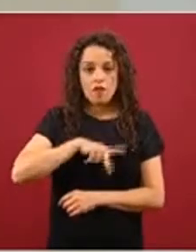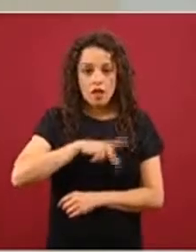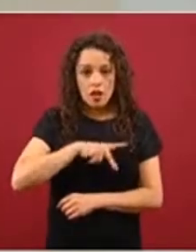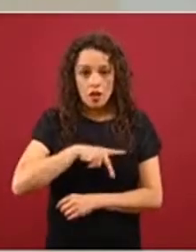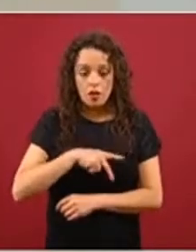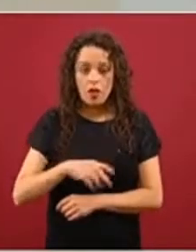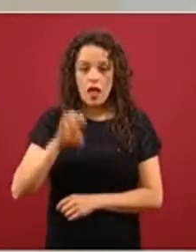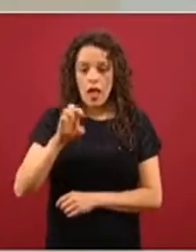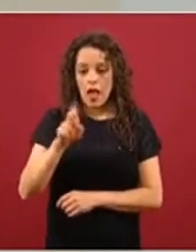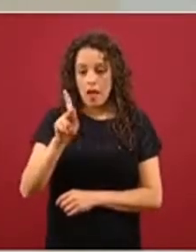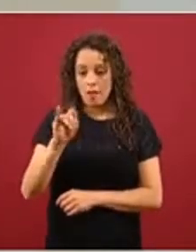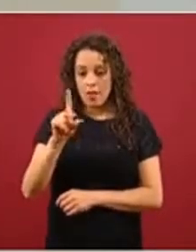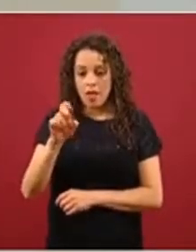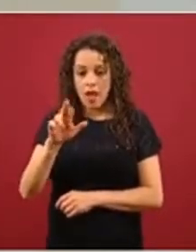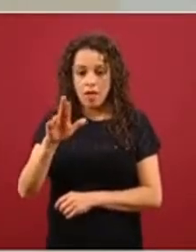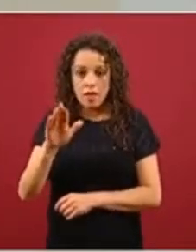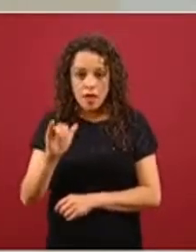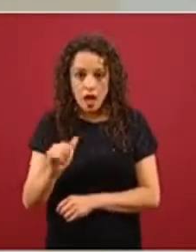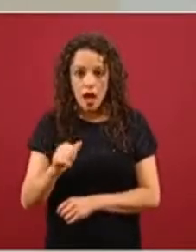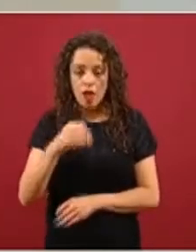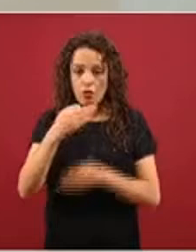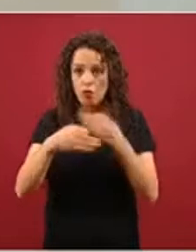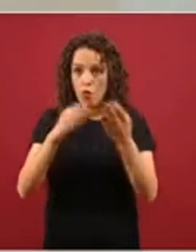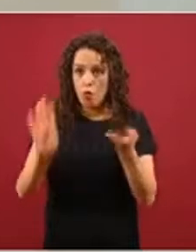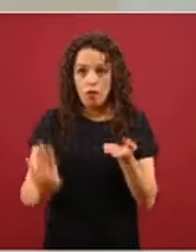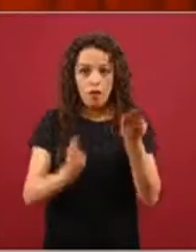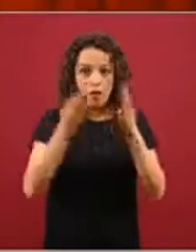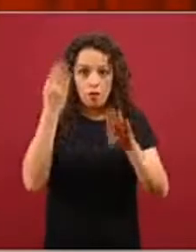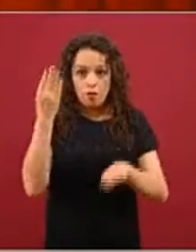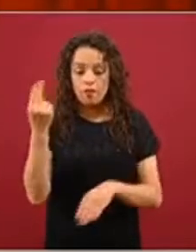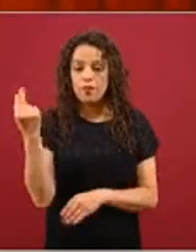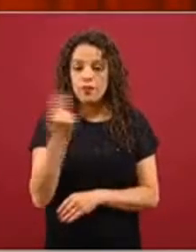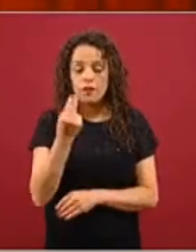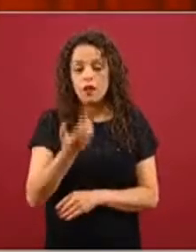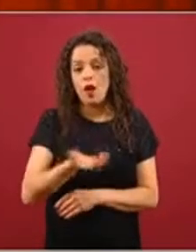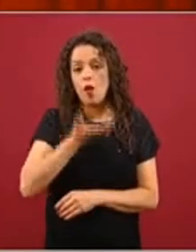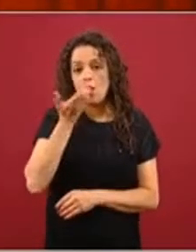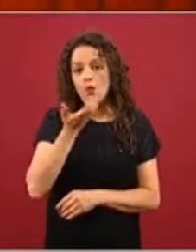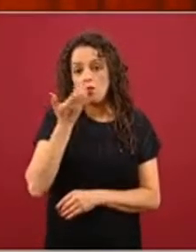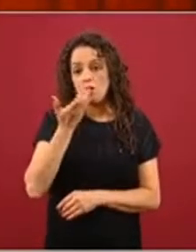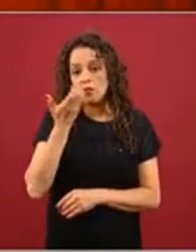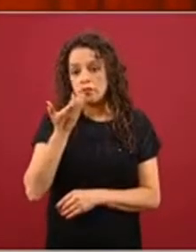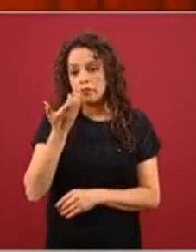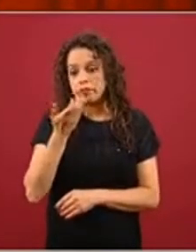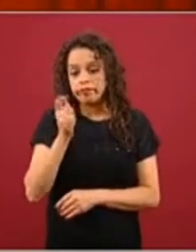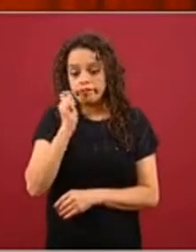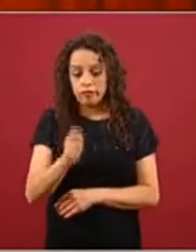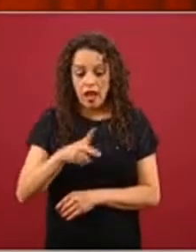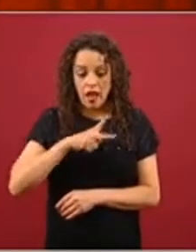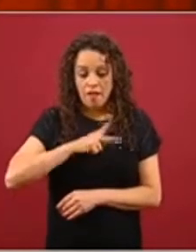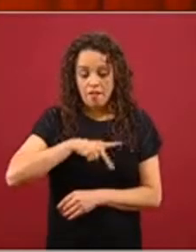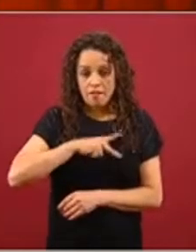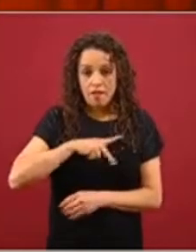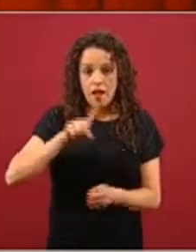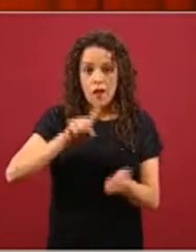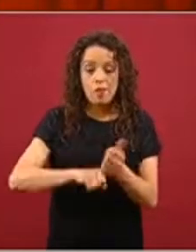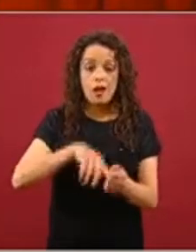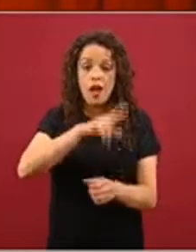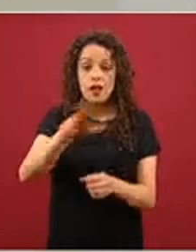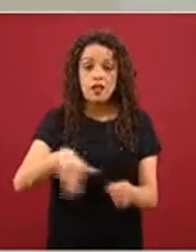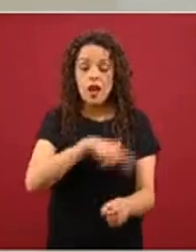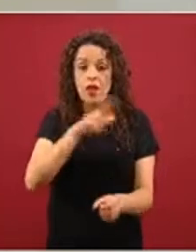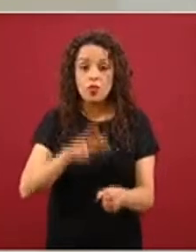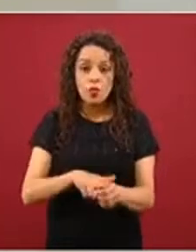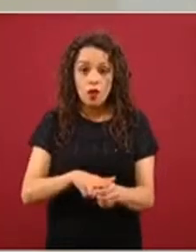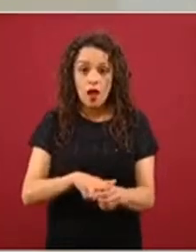y mantendremos esta situación de convivir con un virus, un agente natural que ha pasado a